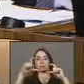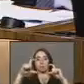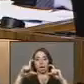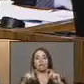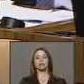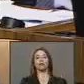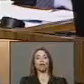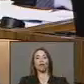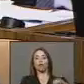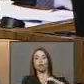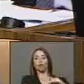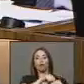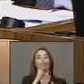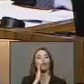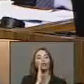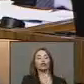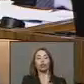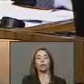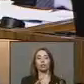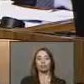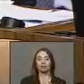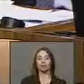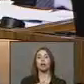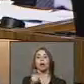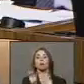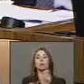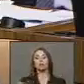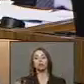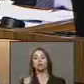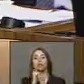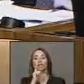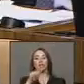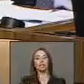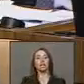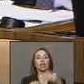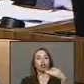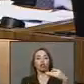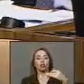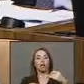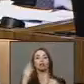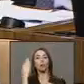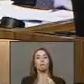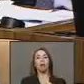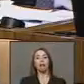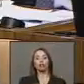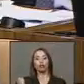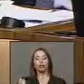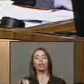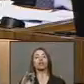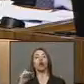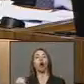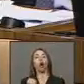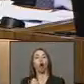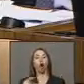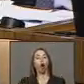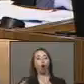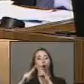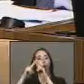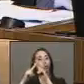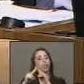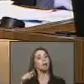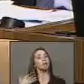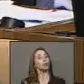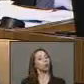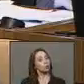cargo del Fondo Solidario de cesantía para los trabajadores con contrato de plazo fijo y por obra o faena, que es muy